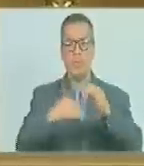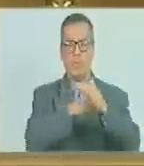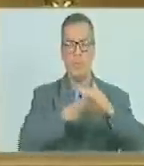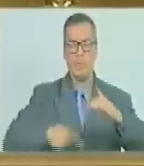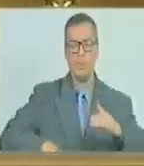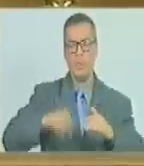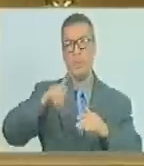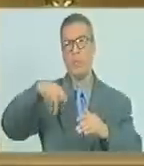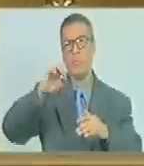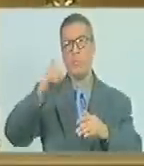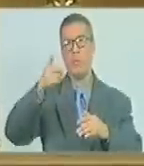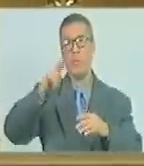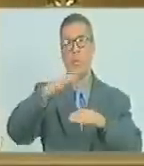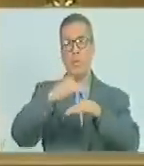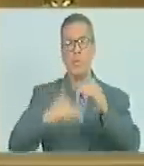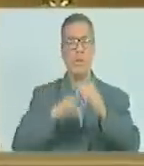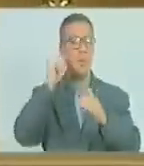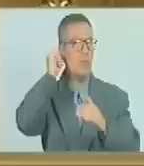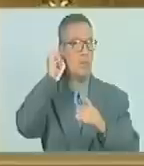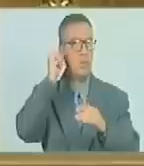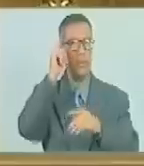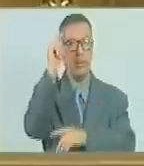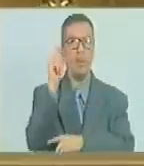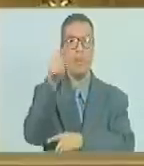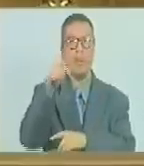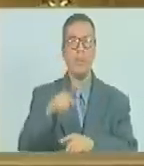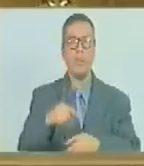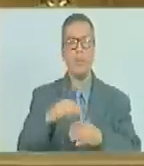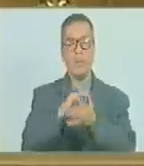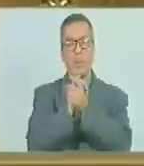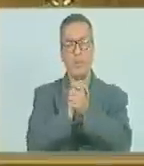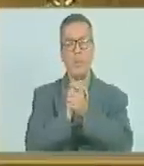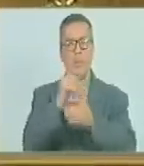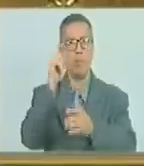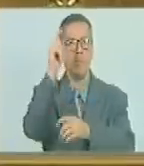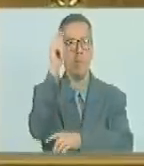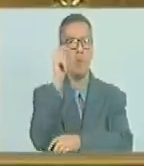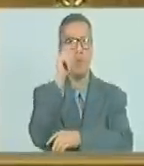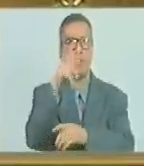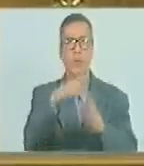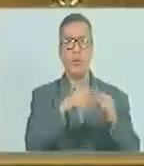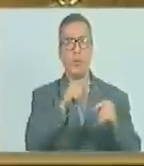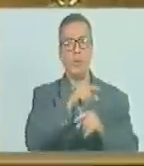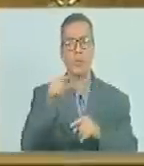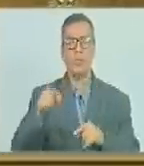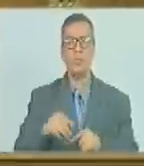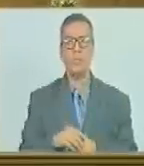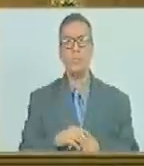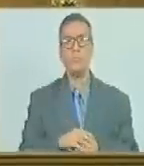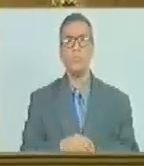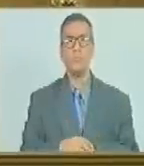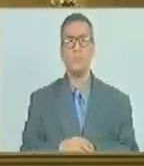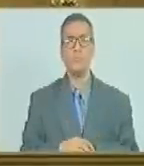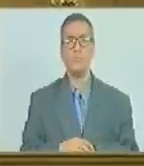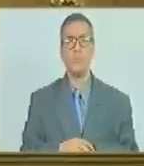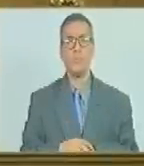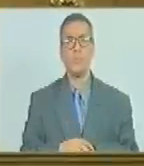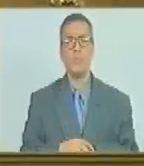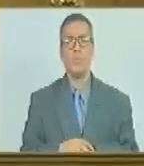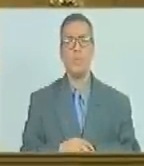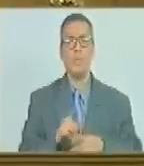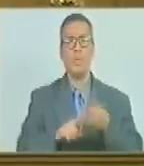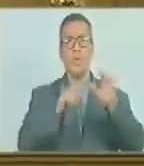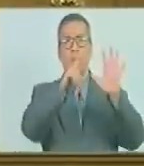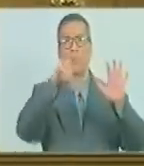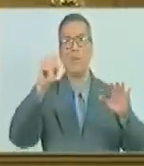Infante y Segunda Vicepresidenta América Pérez, colegas parlamentarios, amigos, amigas diputadas. Más de